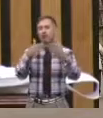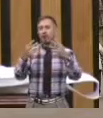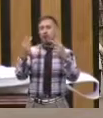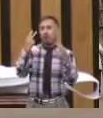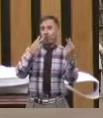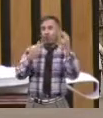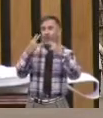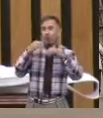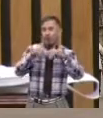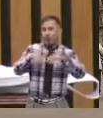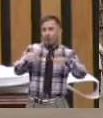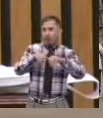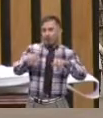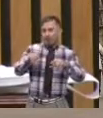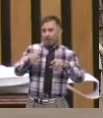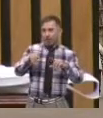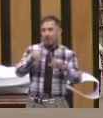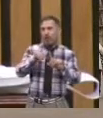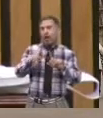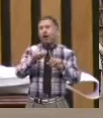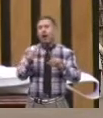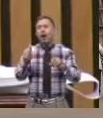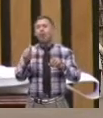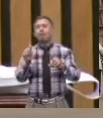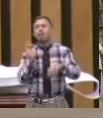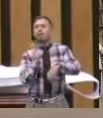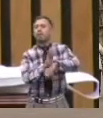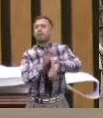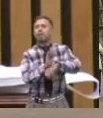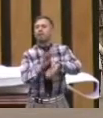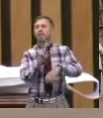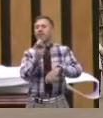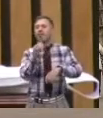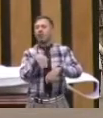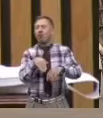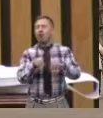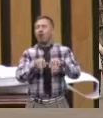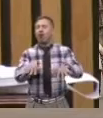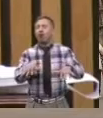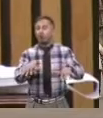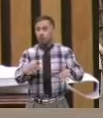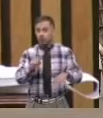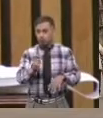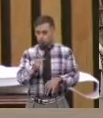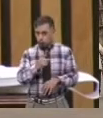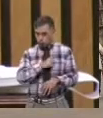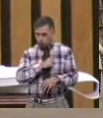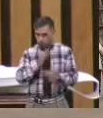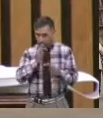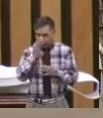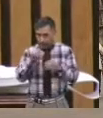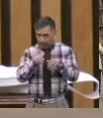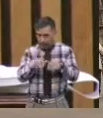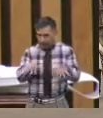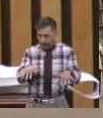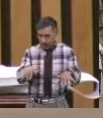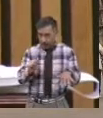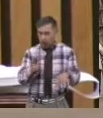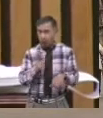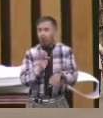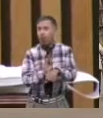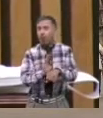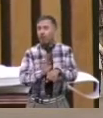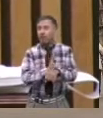en favor del Partido Verde. Es decir, no solo se trató de actos de campaña que presentaron un